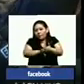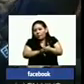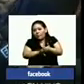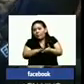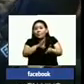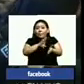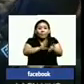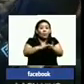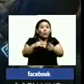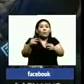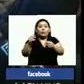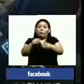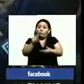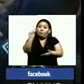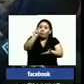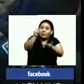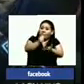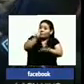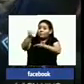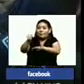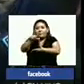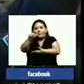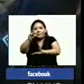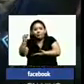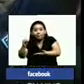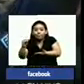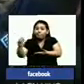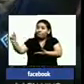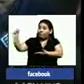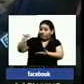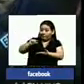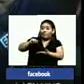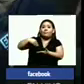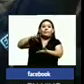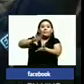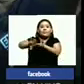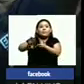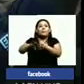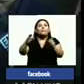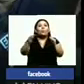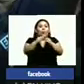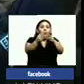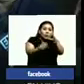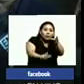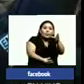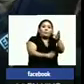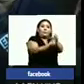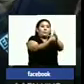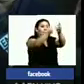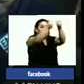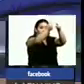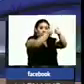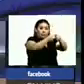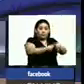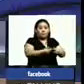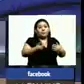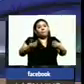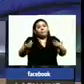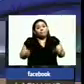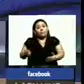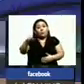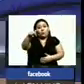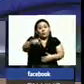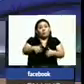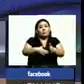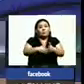de deuda pública, sin embargo sí hay digamos gastos adicionales que vamos a tener que incorporar al presupuesto. Y hoy